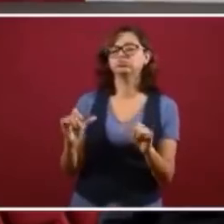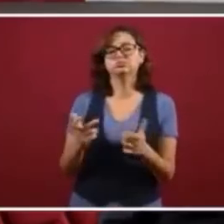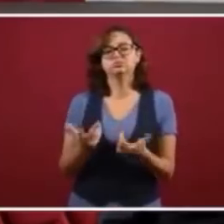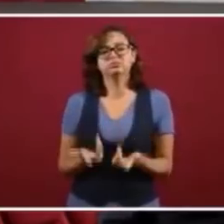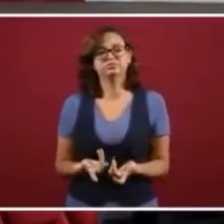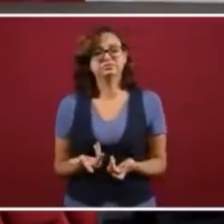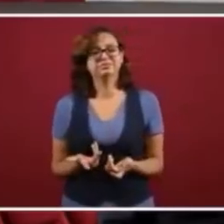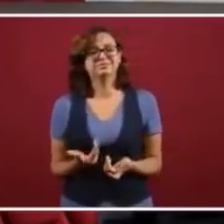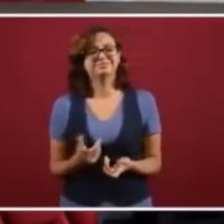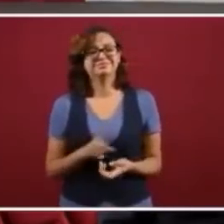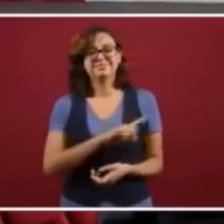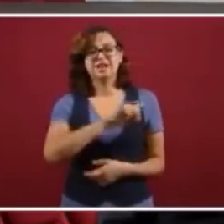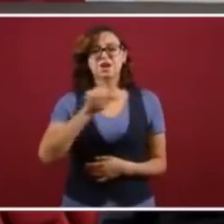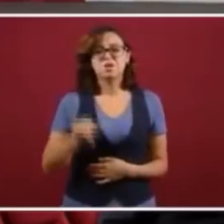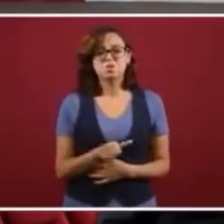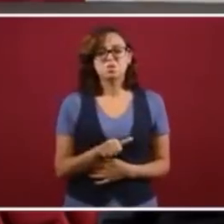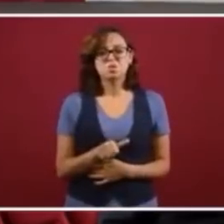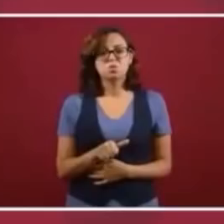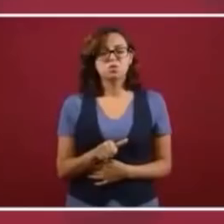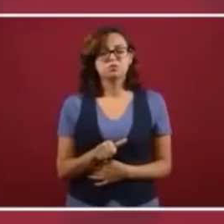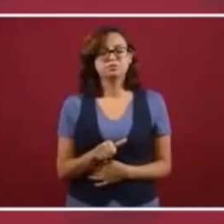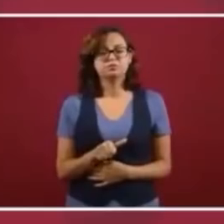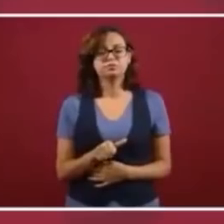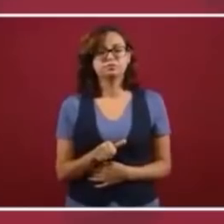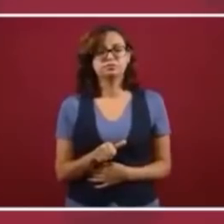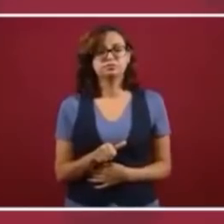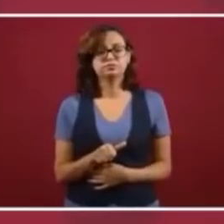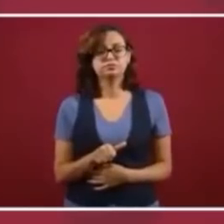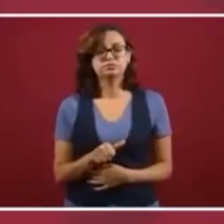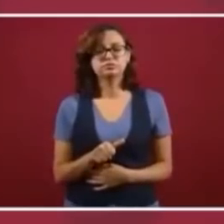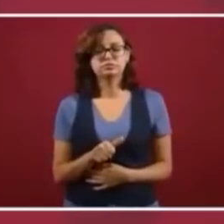viene, ¿no?, la aprobación